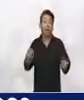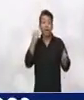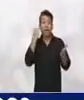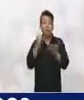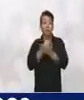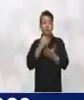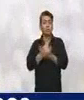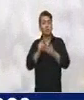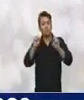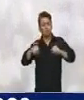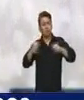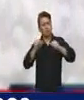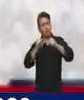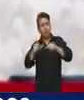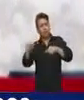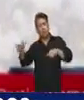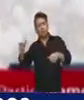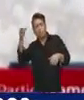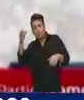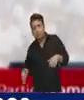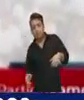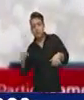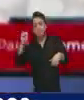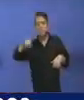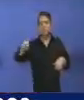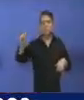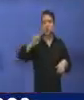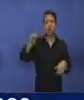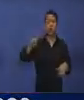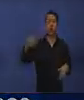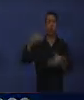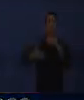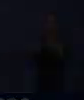continuar para establecer si existieron anomalías en el proceso